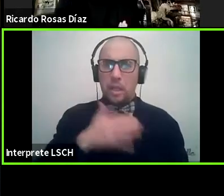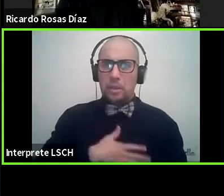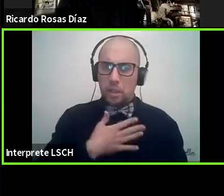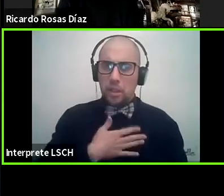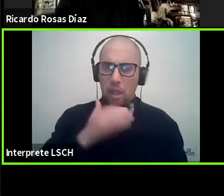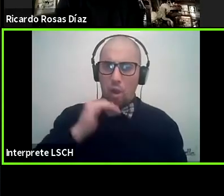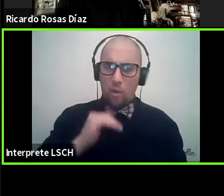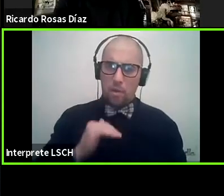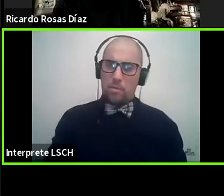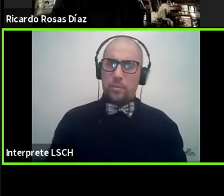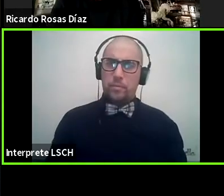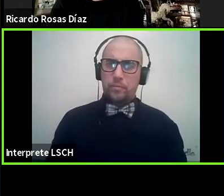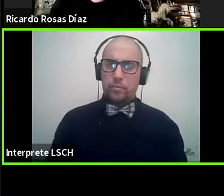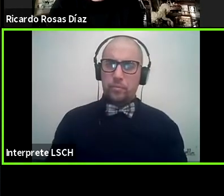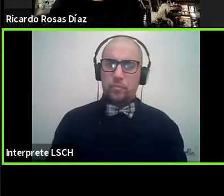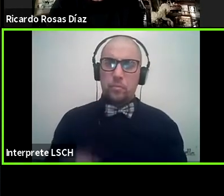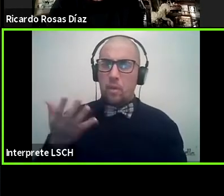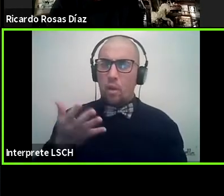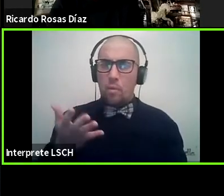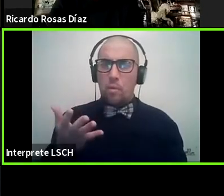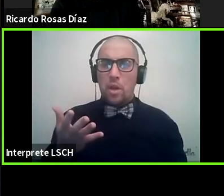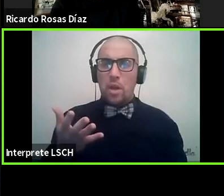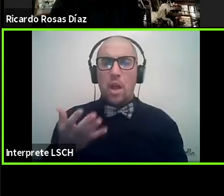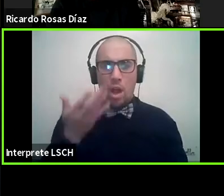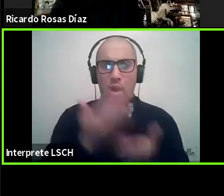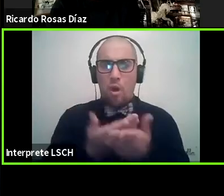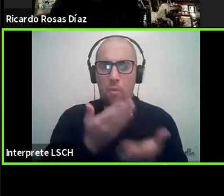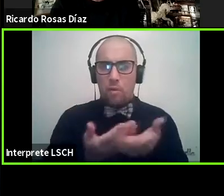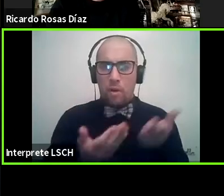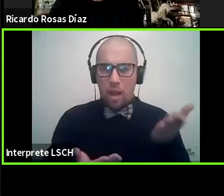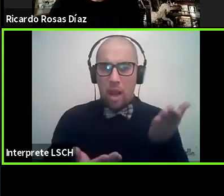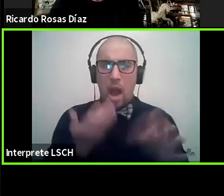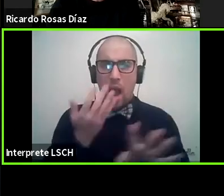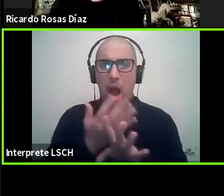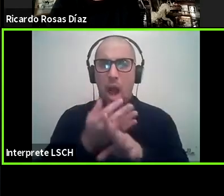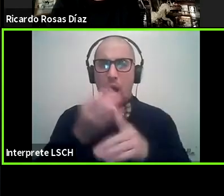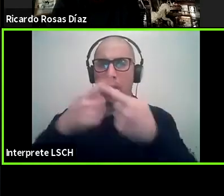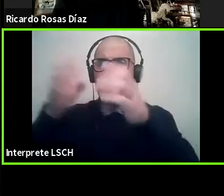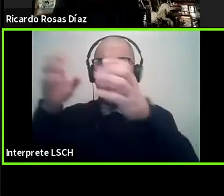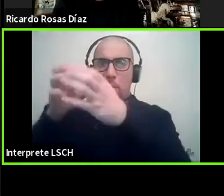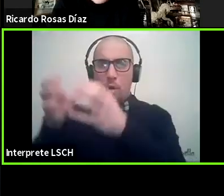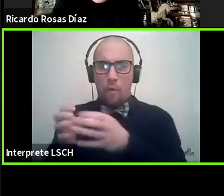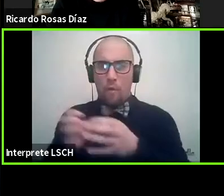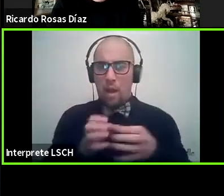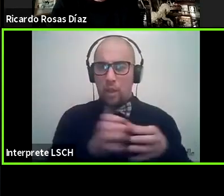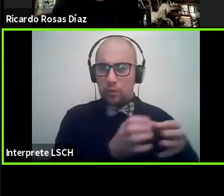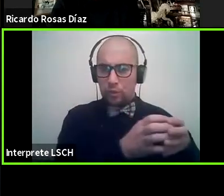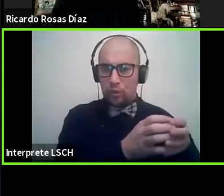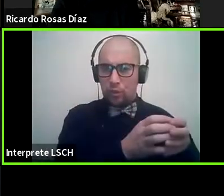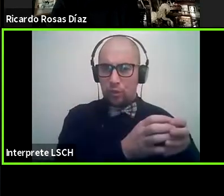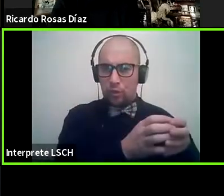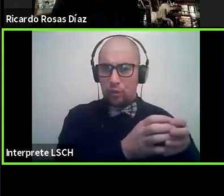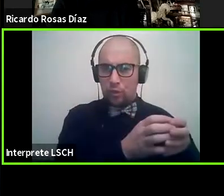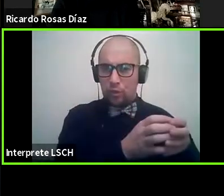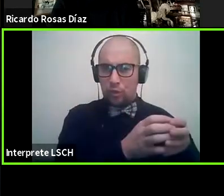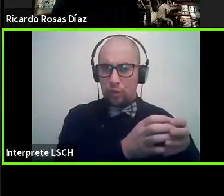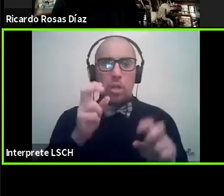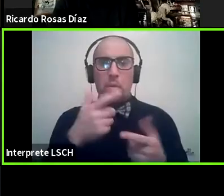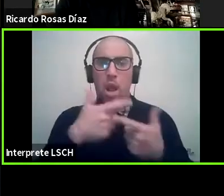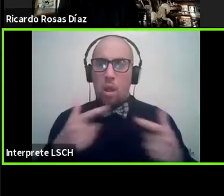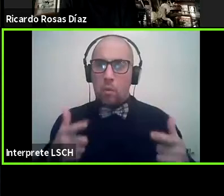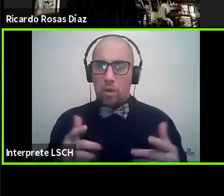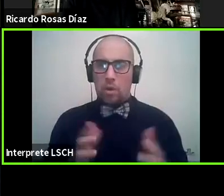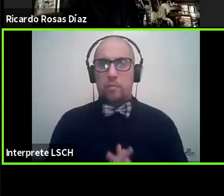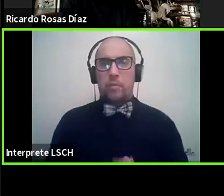es una como una constatación de que hay una parte importante de la población que hay cosas que no entiende, ¿ya?